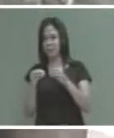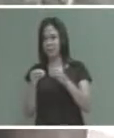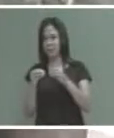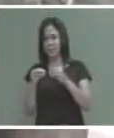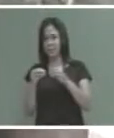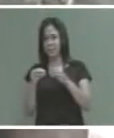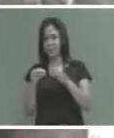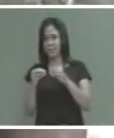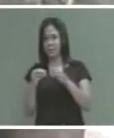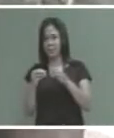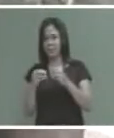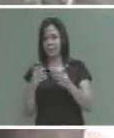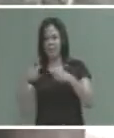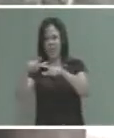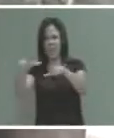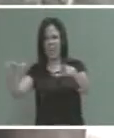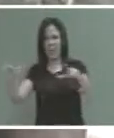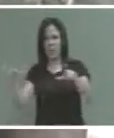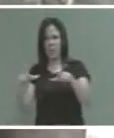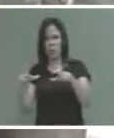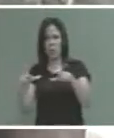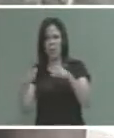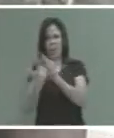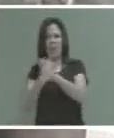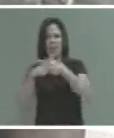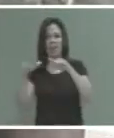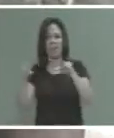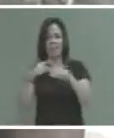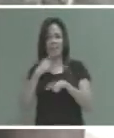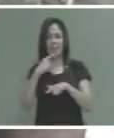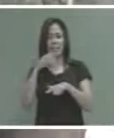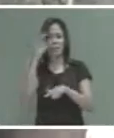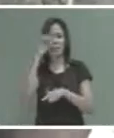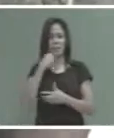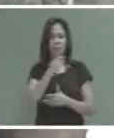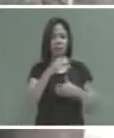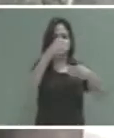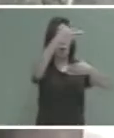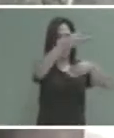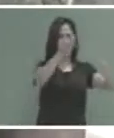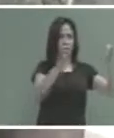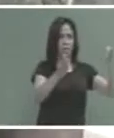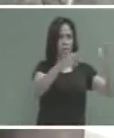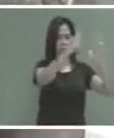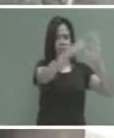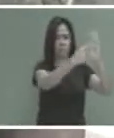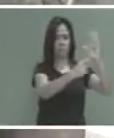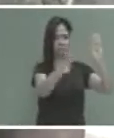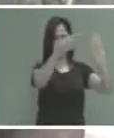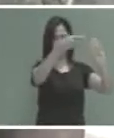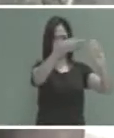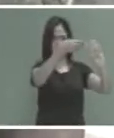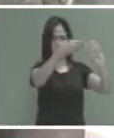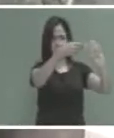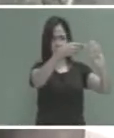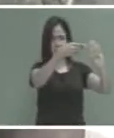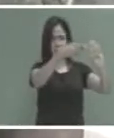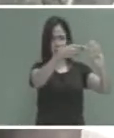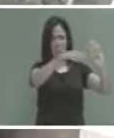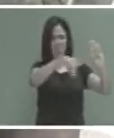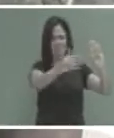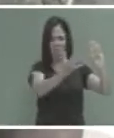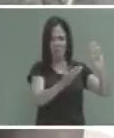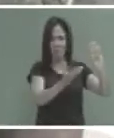de underground art, porque eran cosas diferentes, pues las galerías siempre tienen unos estándares de qué es lo que quieren exhibir, cómo lo quieren